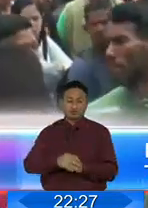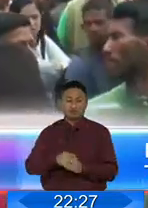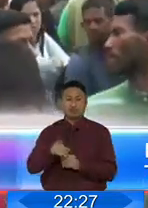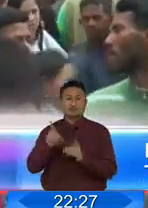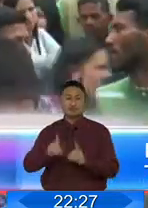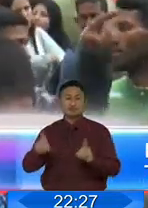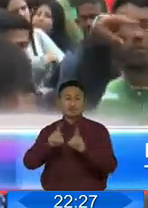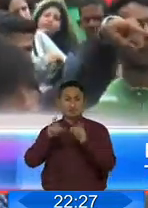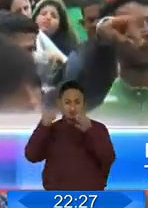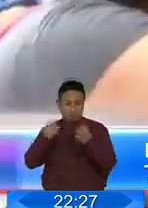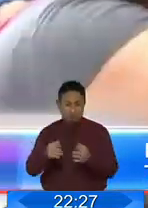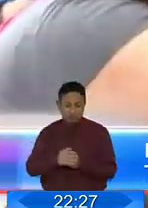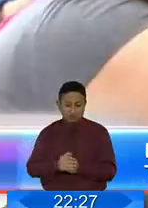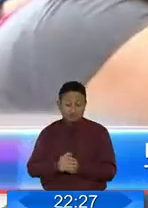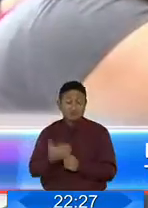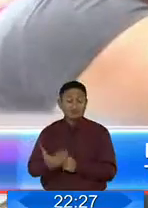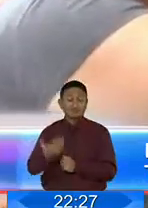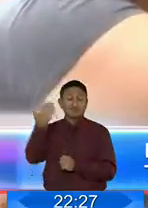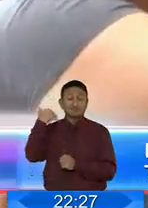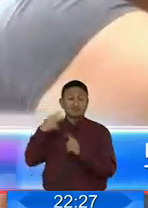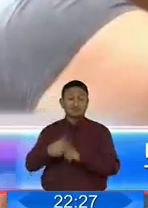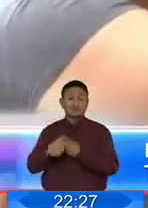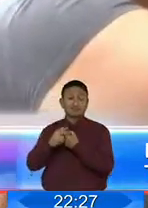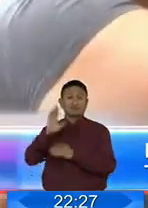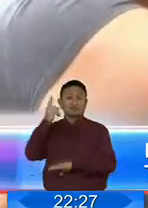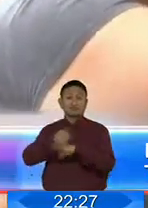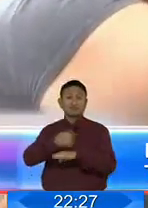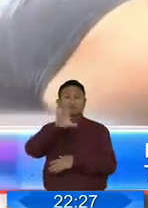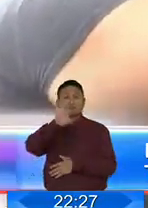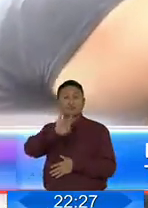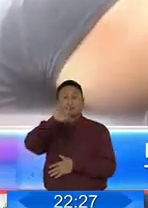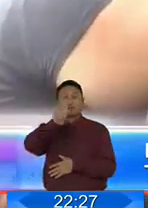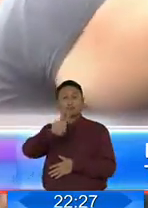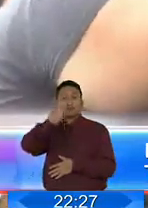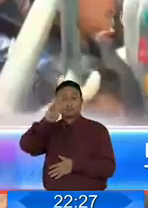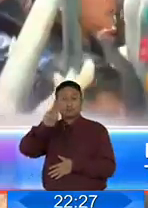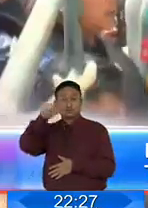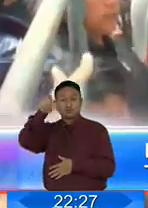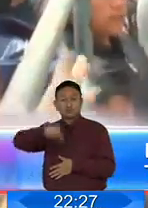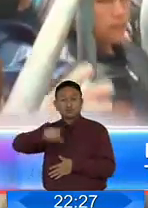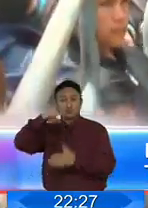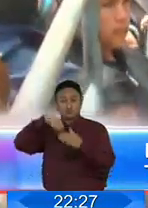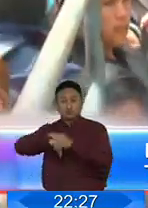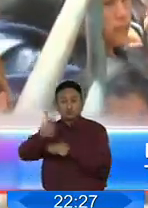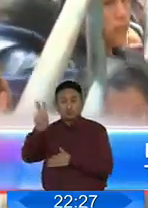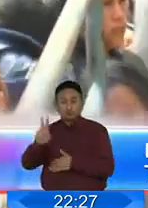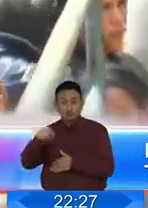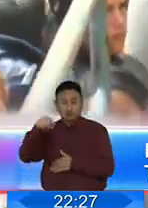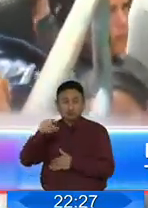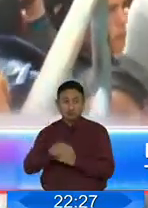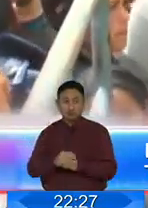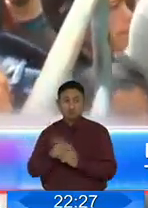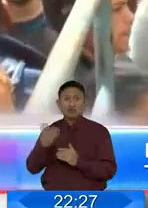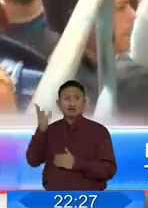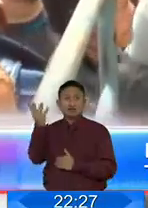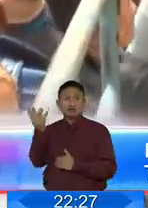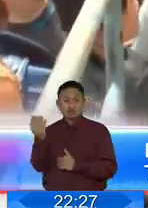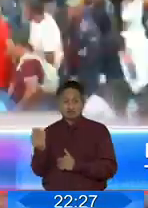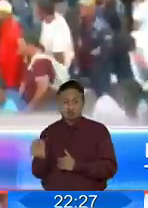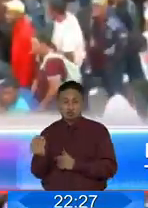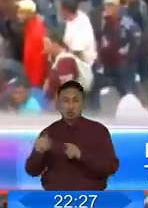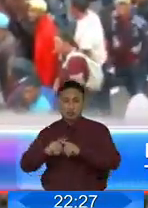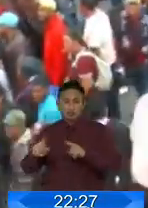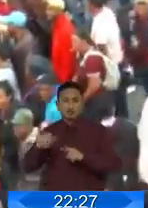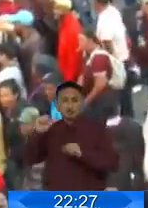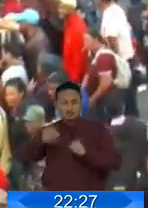cifras oficiales, desde que se puso en marcha el decreto 826, el ingreso de ciudadanos llaneros a Ecuador ha disminuido, pero todavía hay